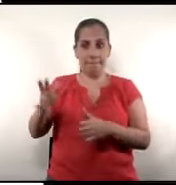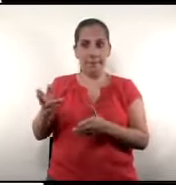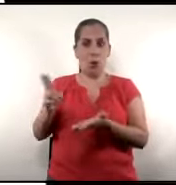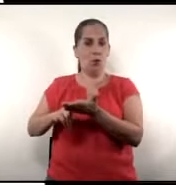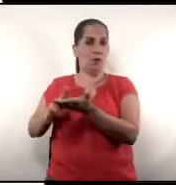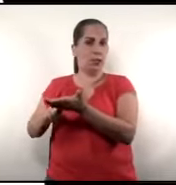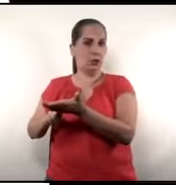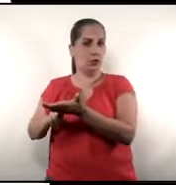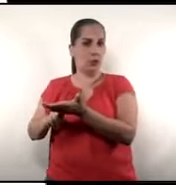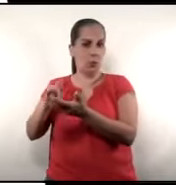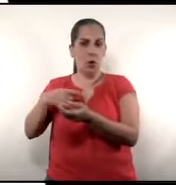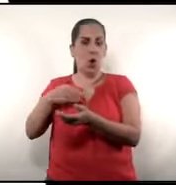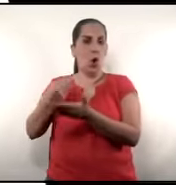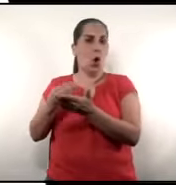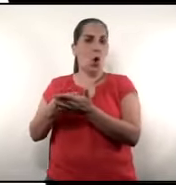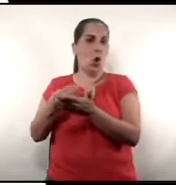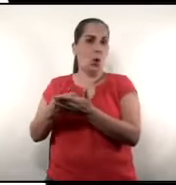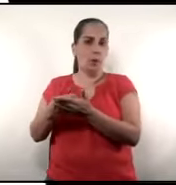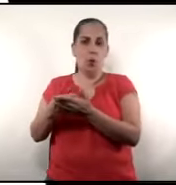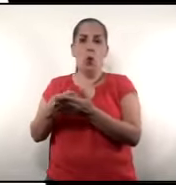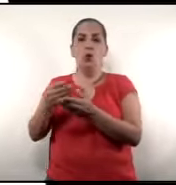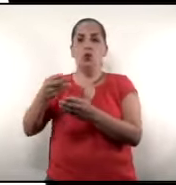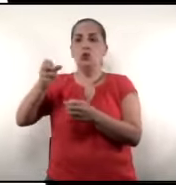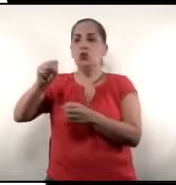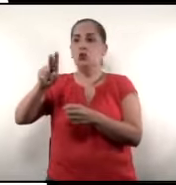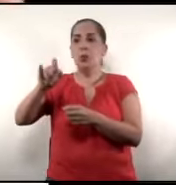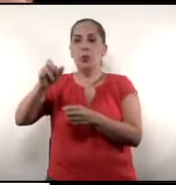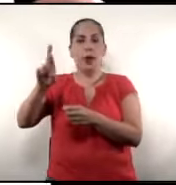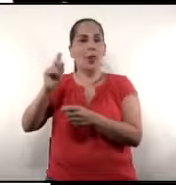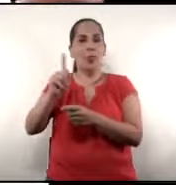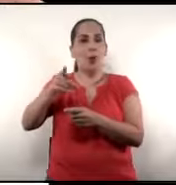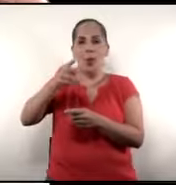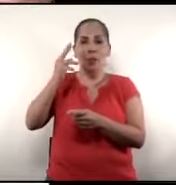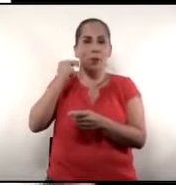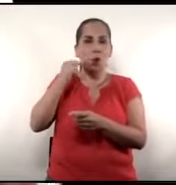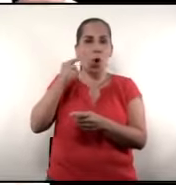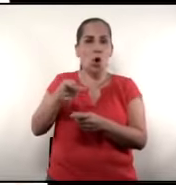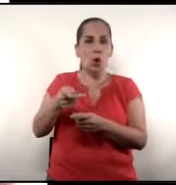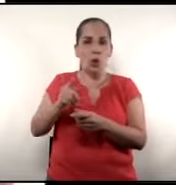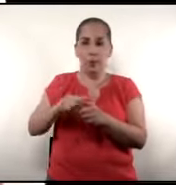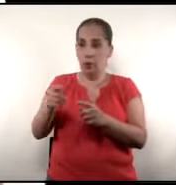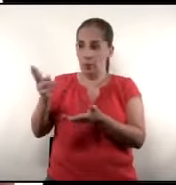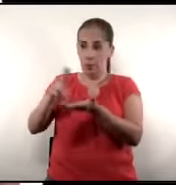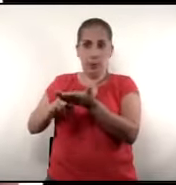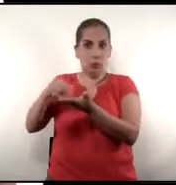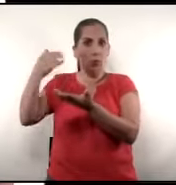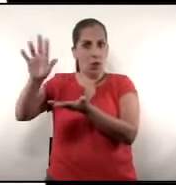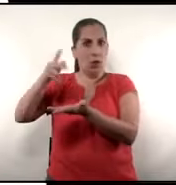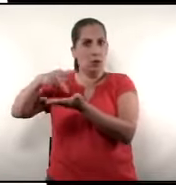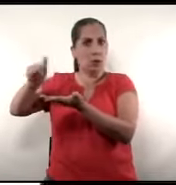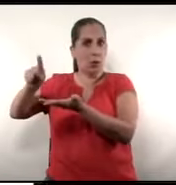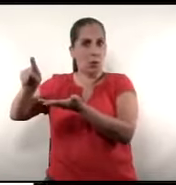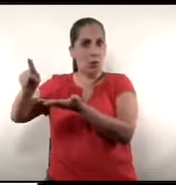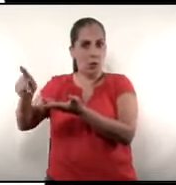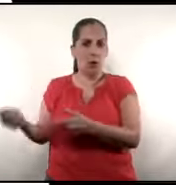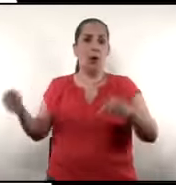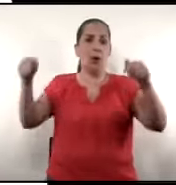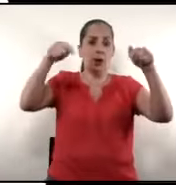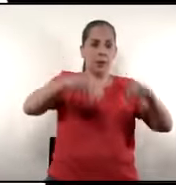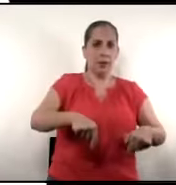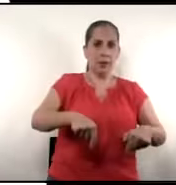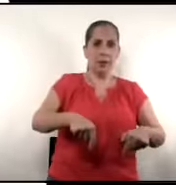no compró un barril de petróleo. Entonces, en el precio ya viene la refinación. Y en la